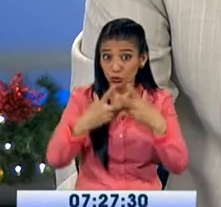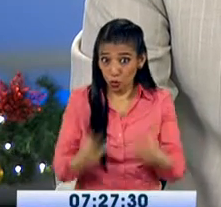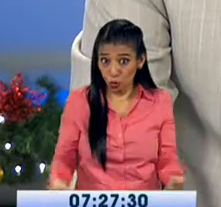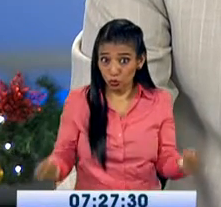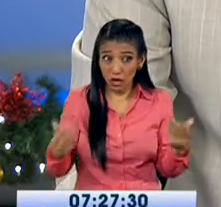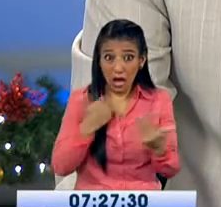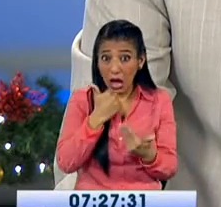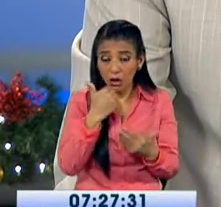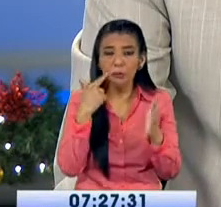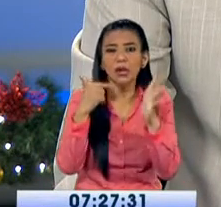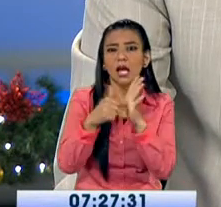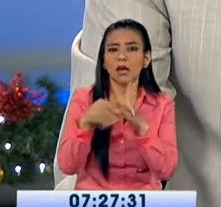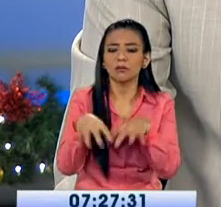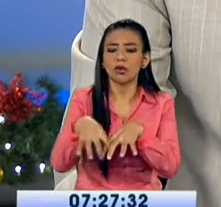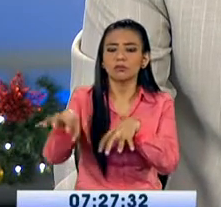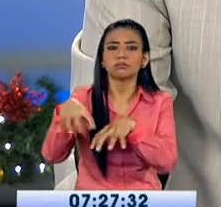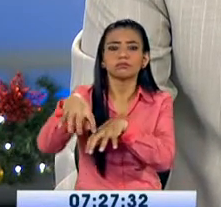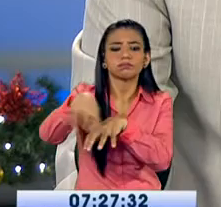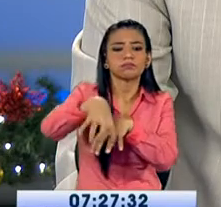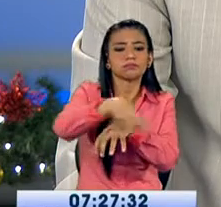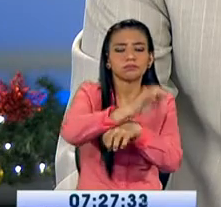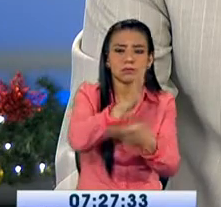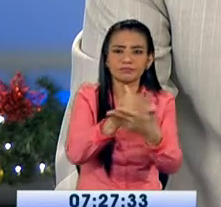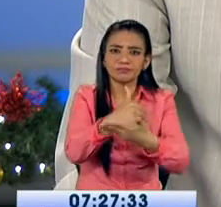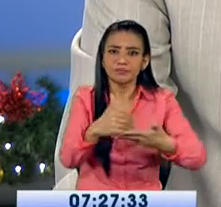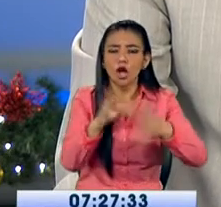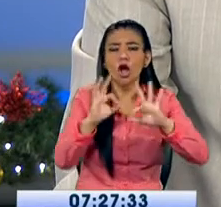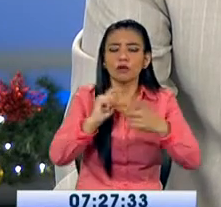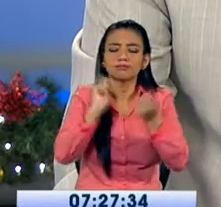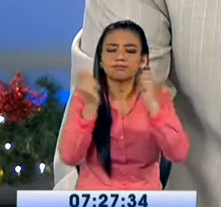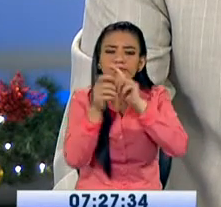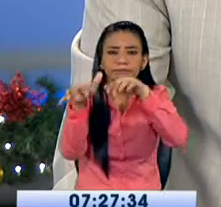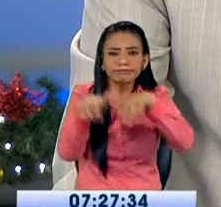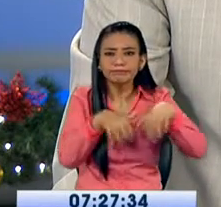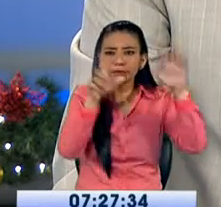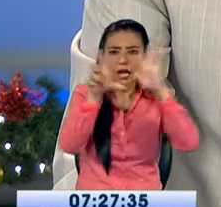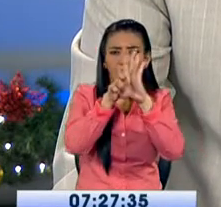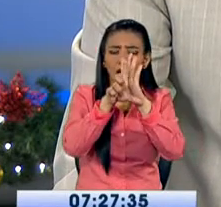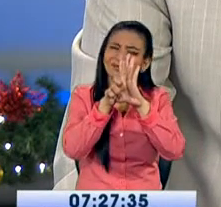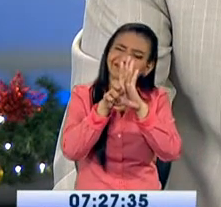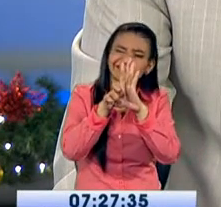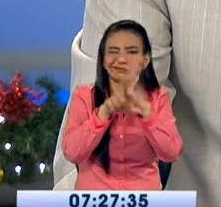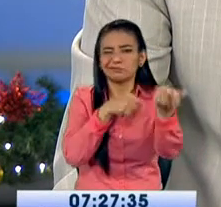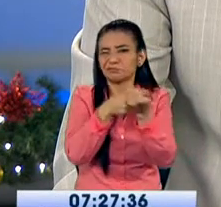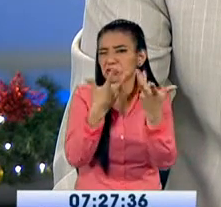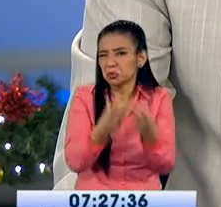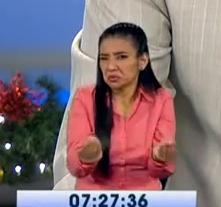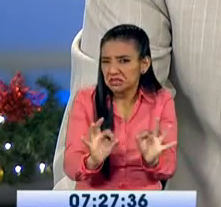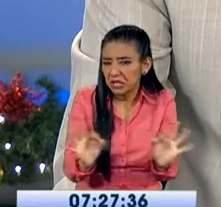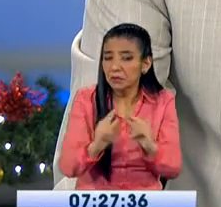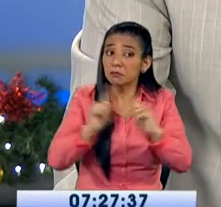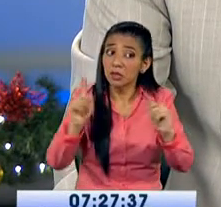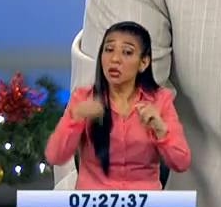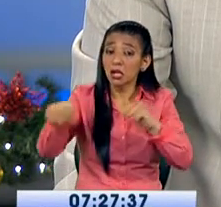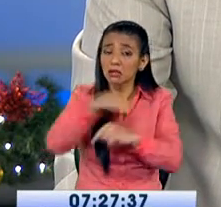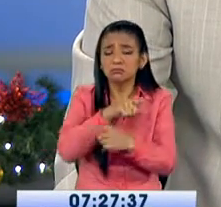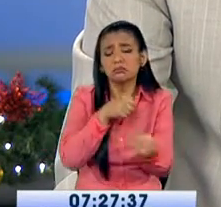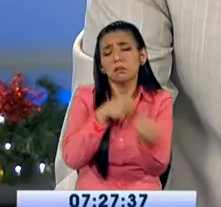conflictivos, como la redistribución de las tierras y la reforma agraria. Sectores afines al gobierno anuncian su apoyo a la aprobación de una ley de